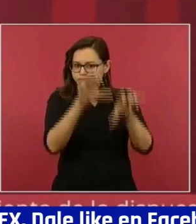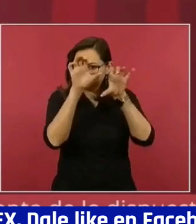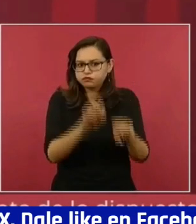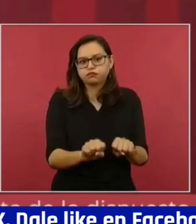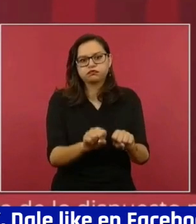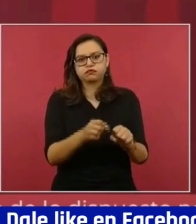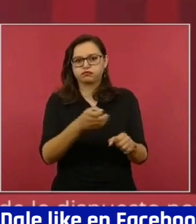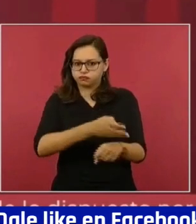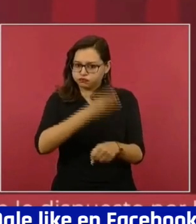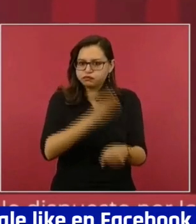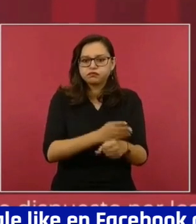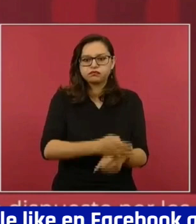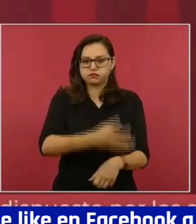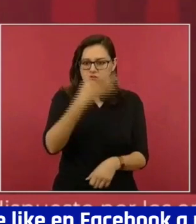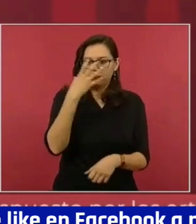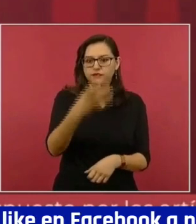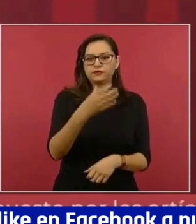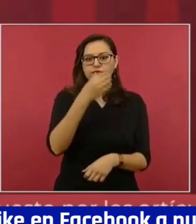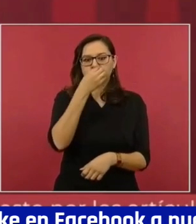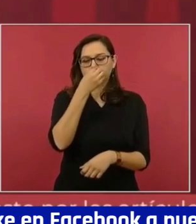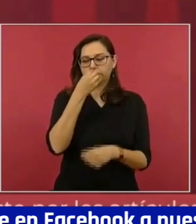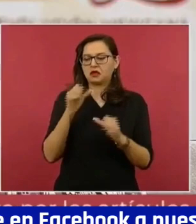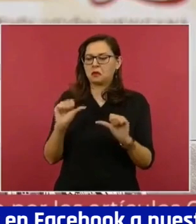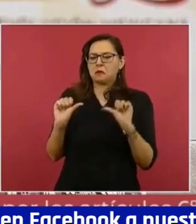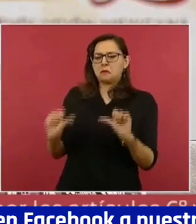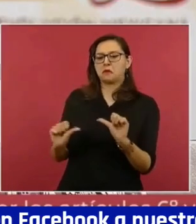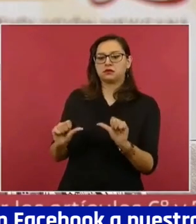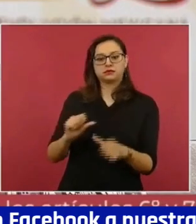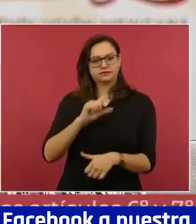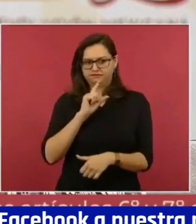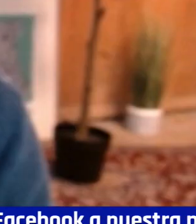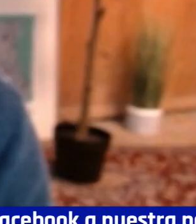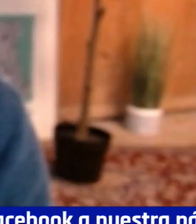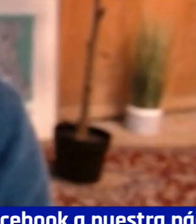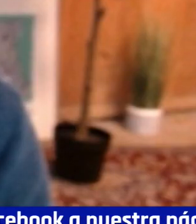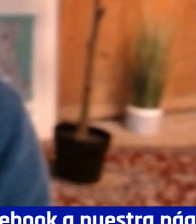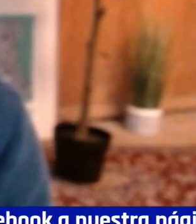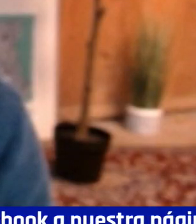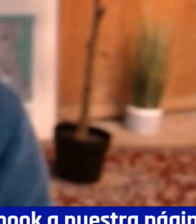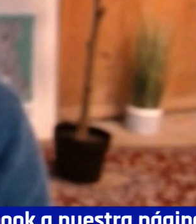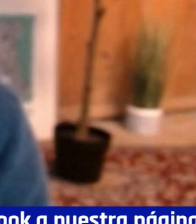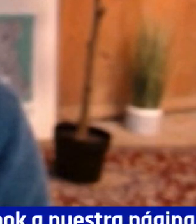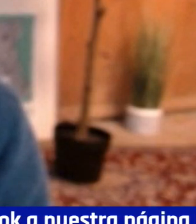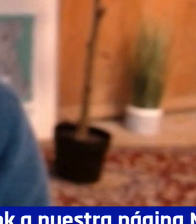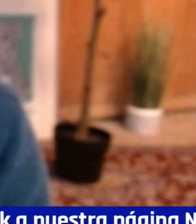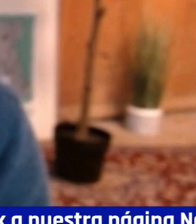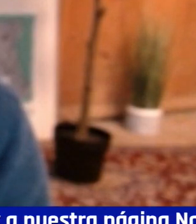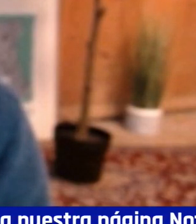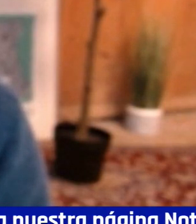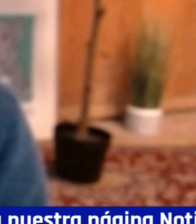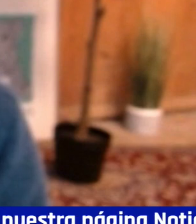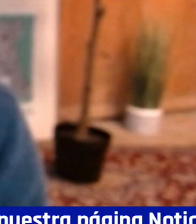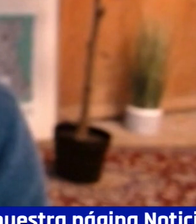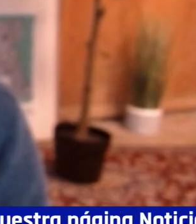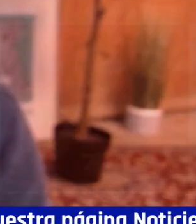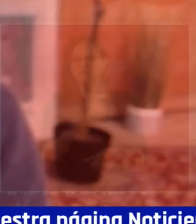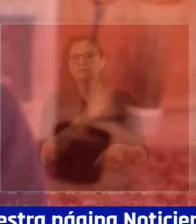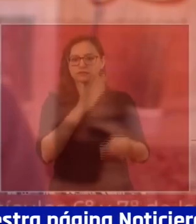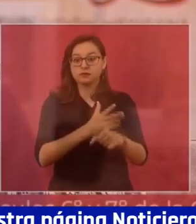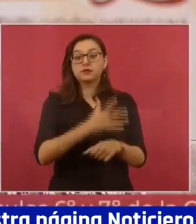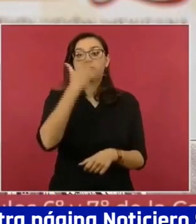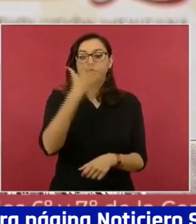tiene que ser aclarado tiene que ser exhibido porque es una persona pública cuestionó que cómo es posible que es un periodista pueda